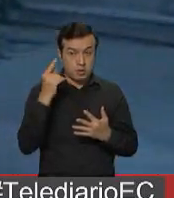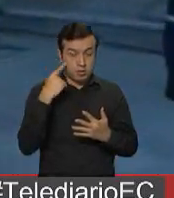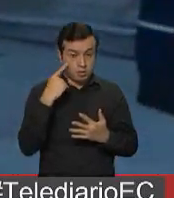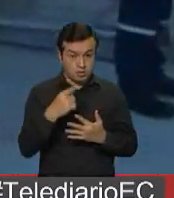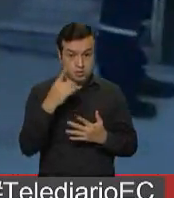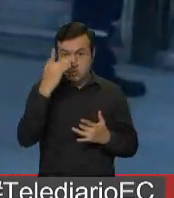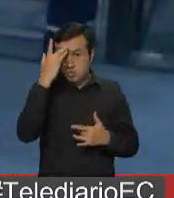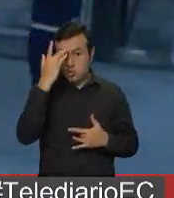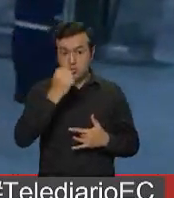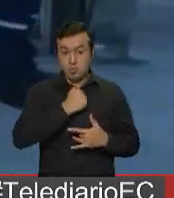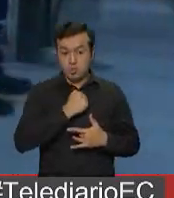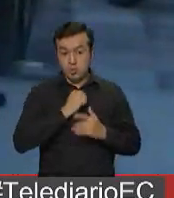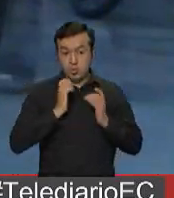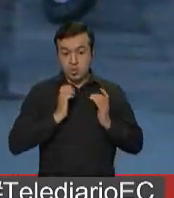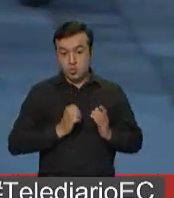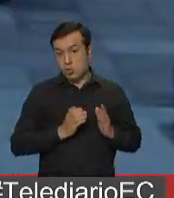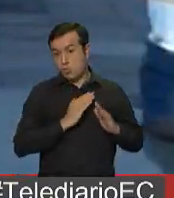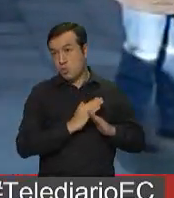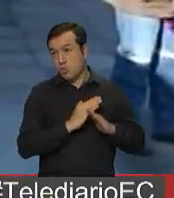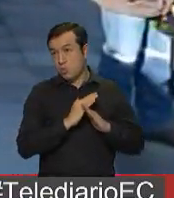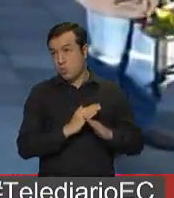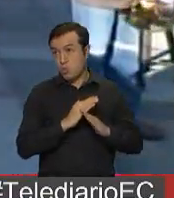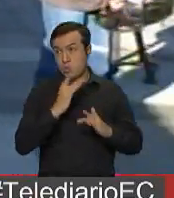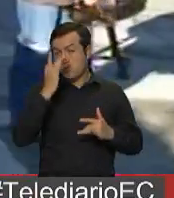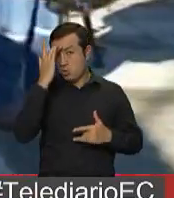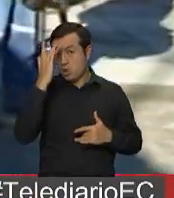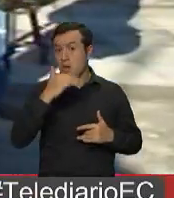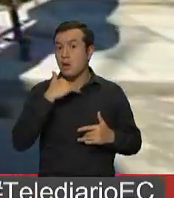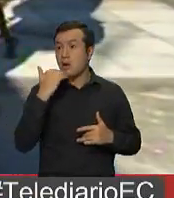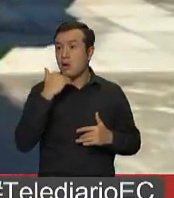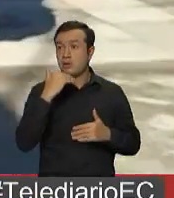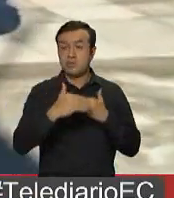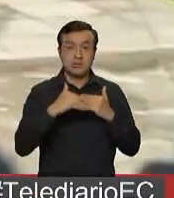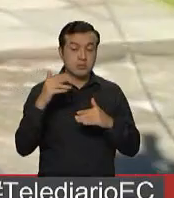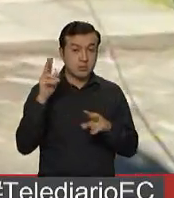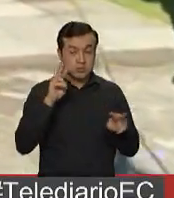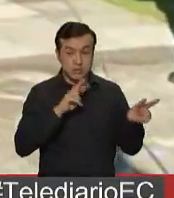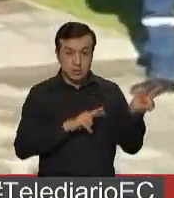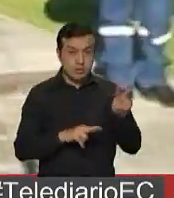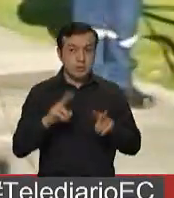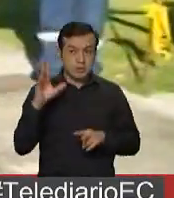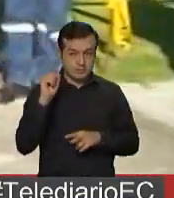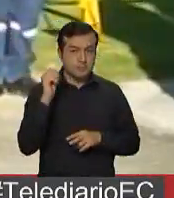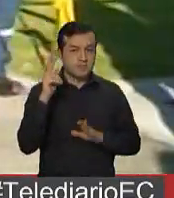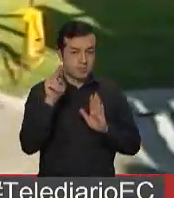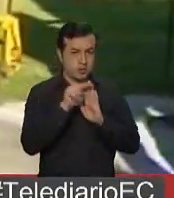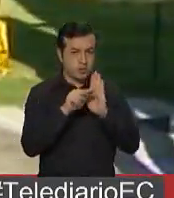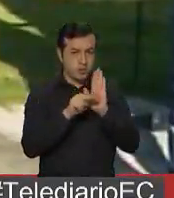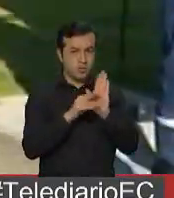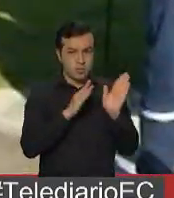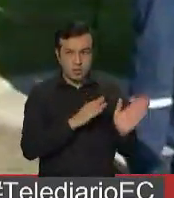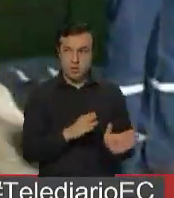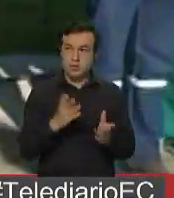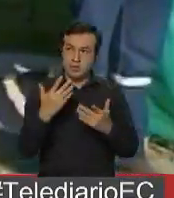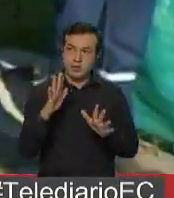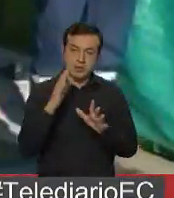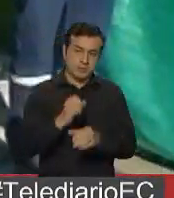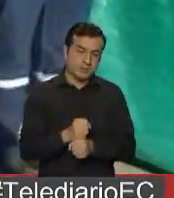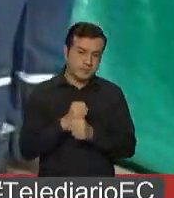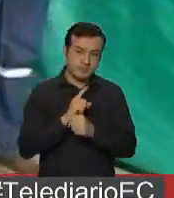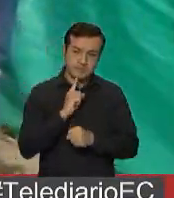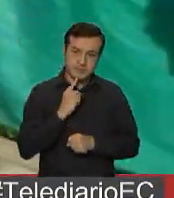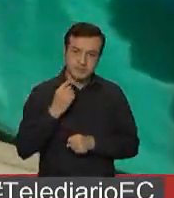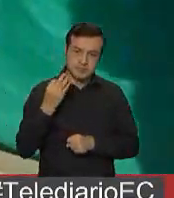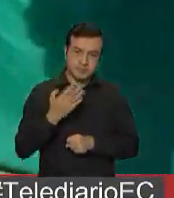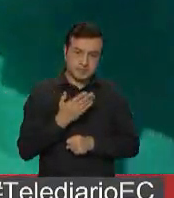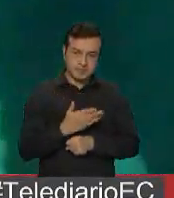tenían anticuerpos del virus, si tenían la enfermedad, si estaban desarrollando la enfermedad, etc. En fin, tenemos protocolos de bioseguridad muy serios y